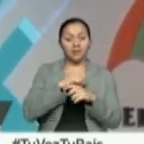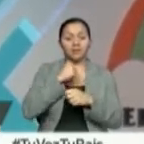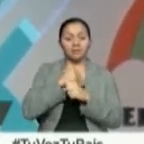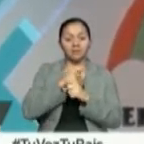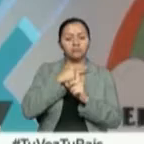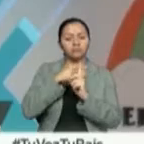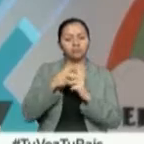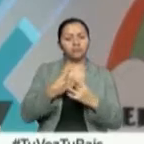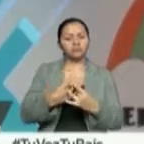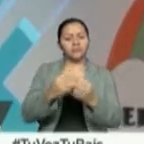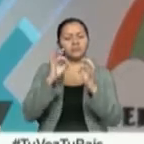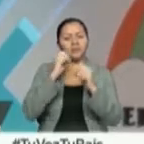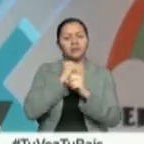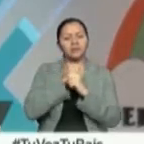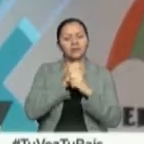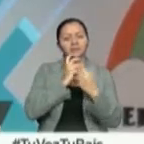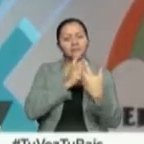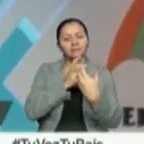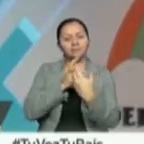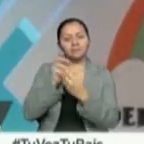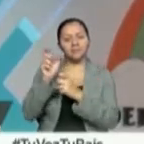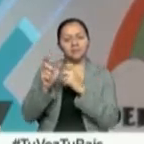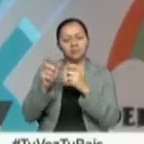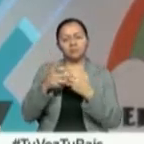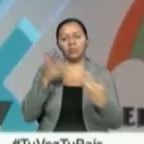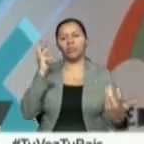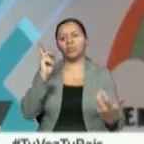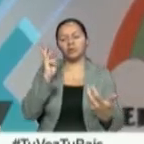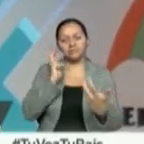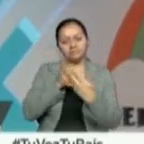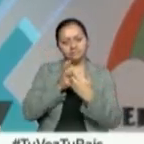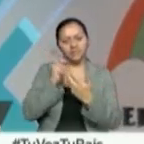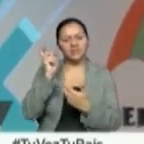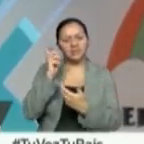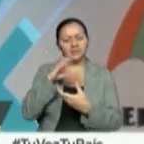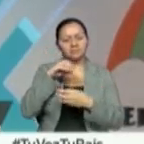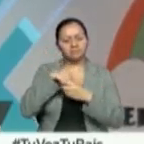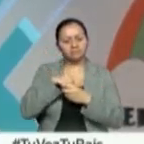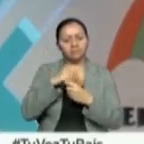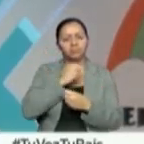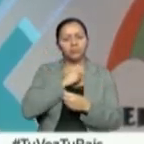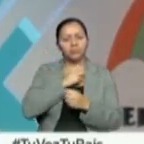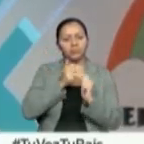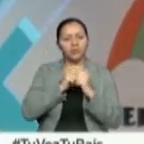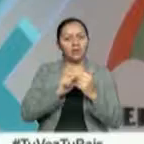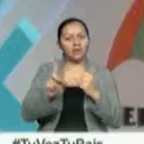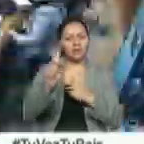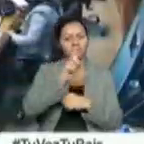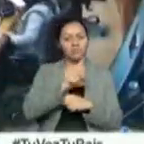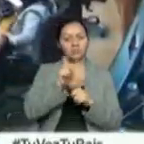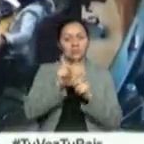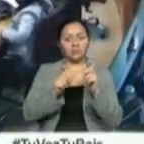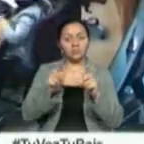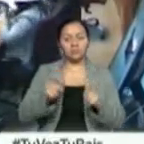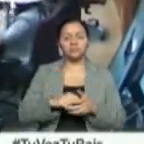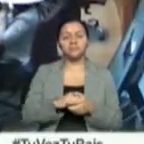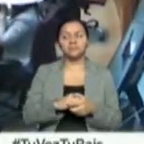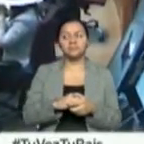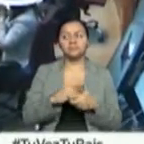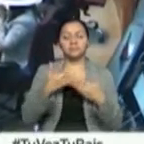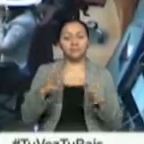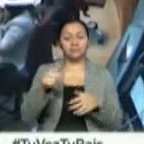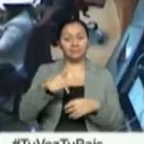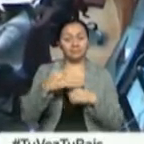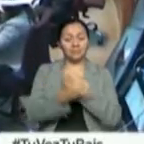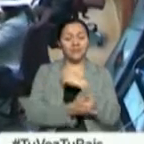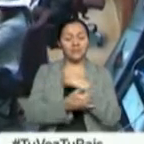sea eficiente es trabajarla de la mano con la ciudadanía bajo las necesidades propias de cada sector ciudadano en nuestro país la